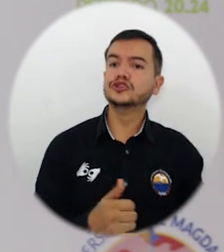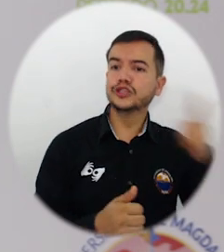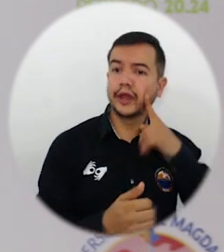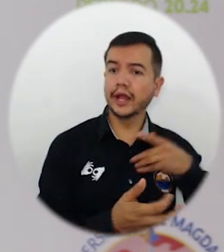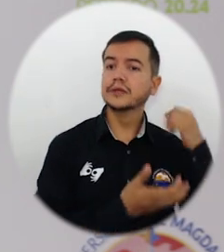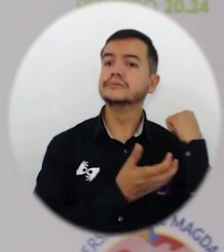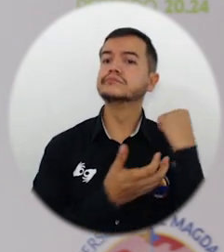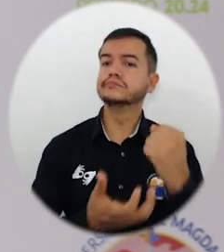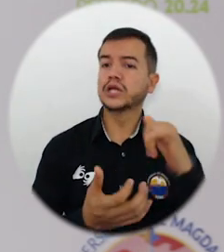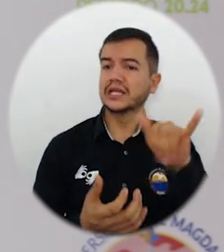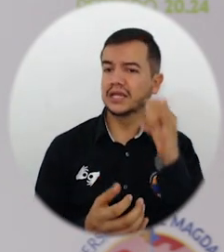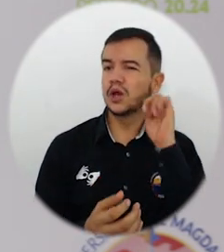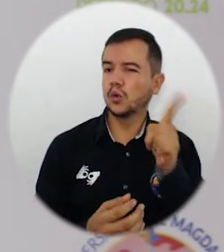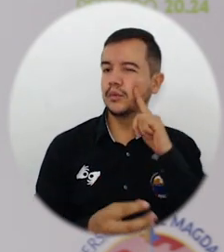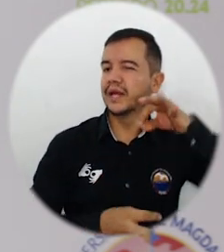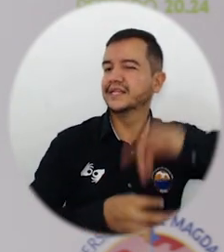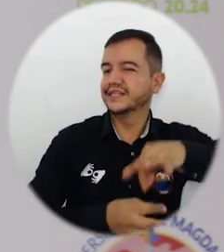16%.